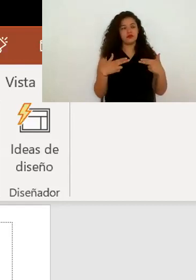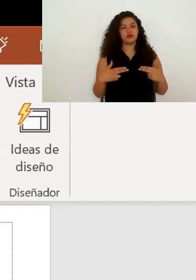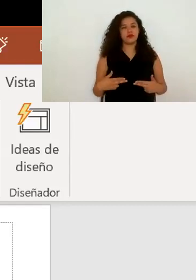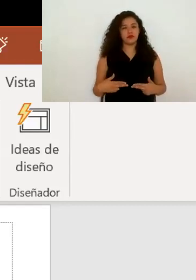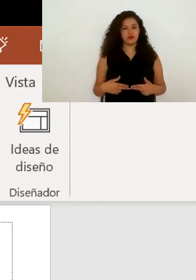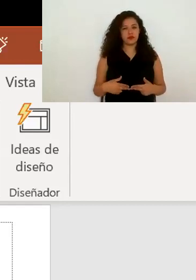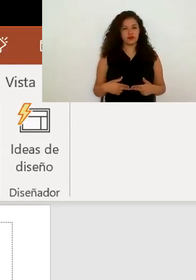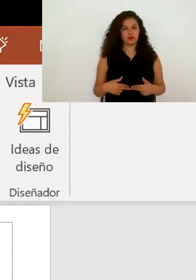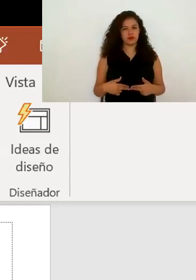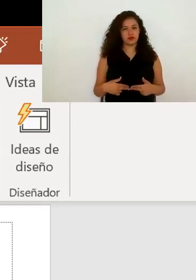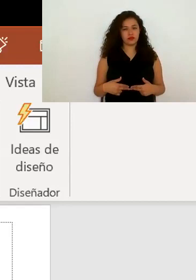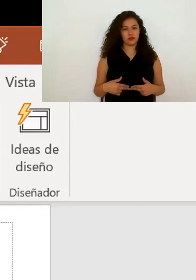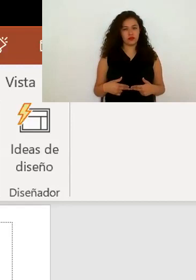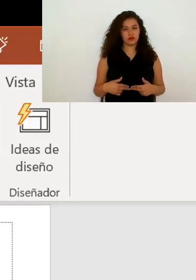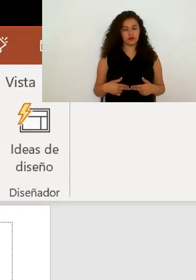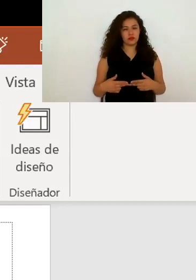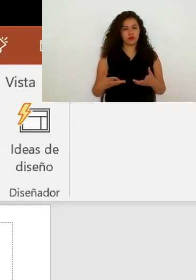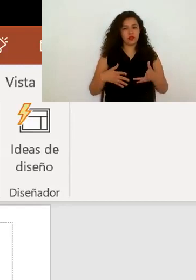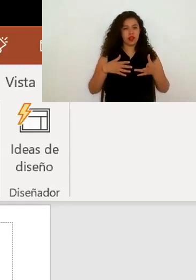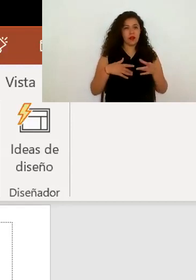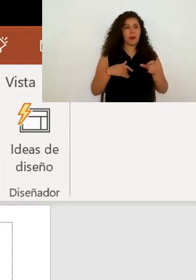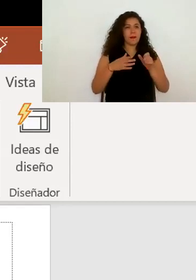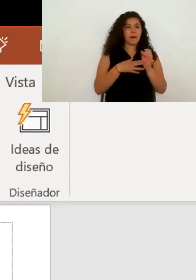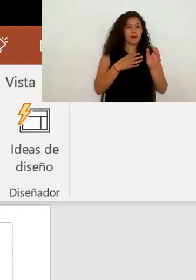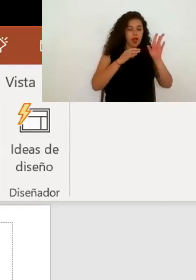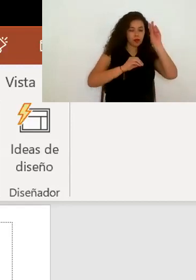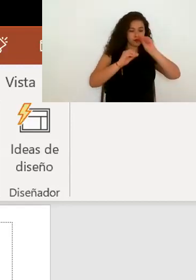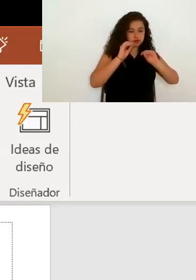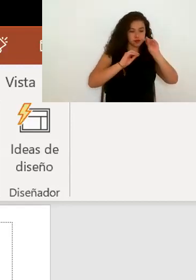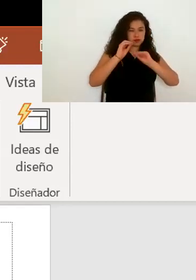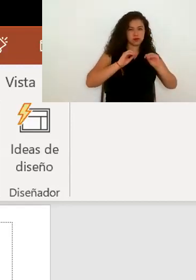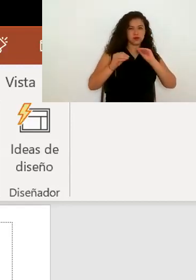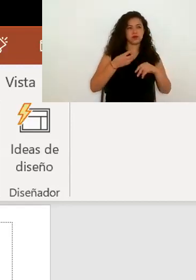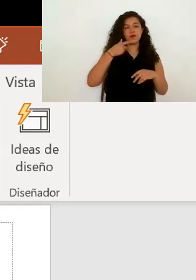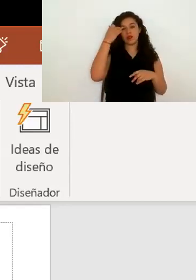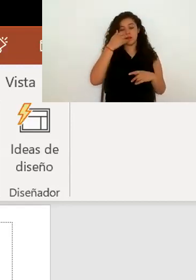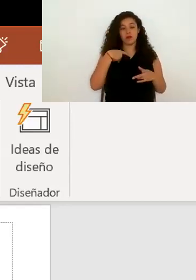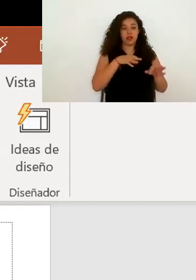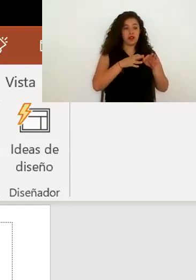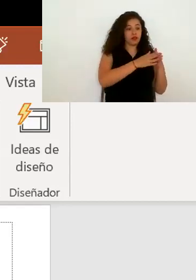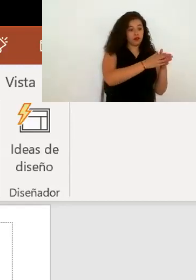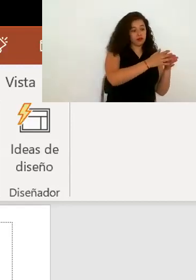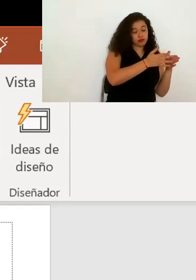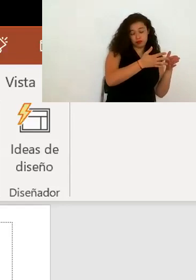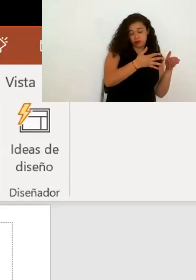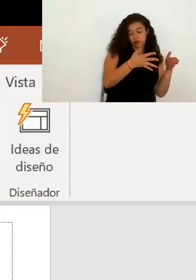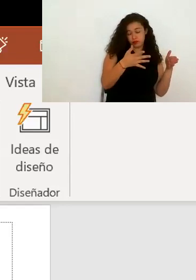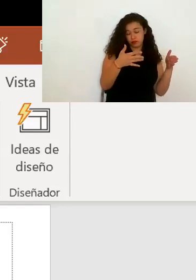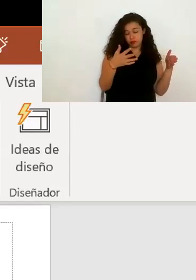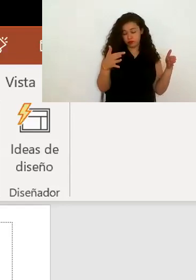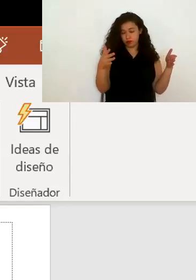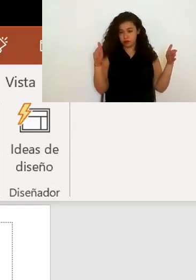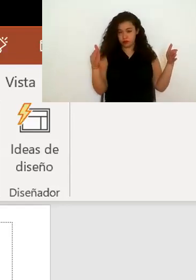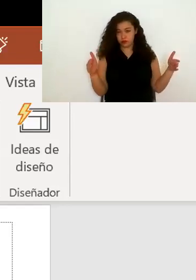se van generando más documentos que dan evidencia de la trayectoria de un trabajador, entonces se desarrollan,